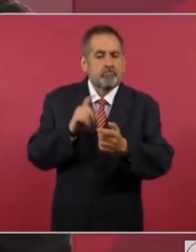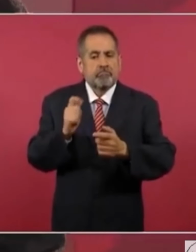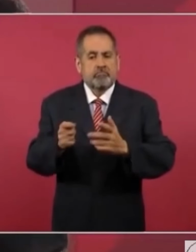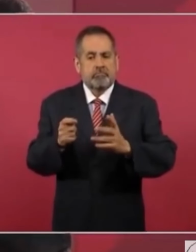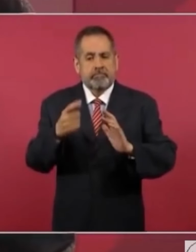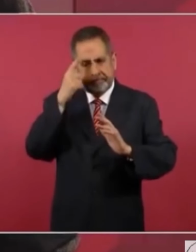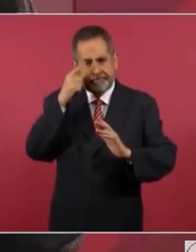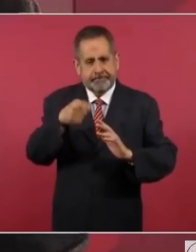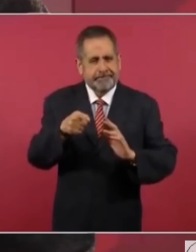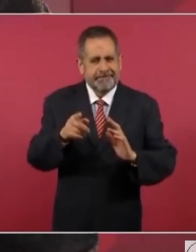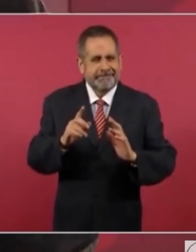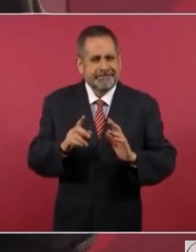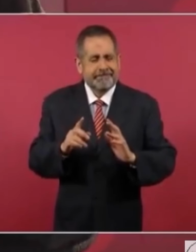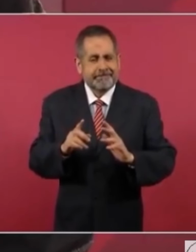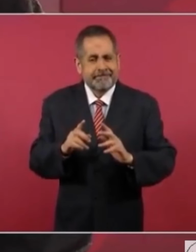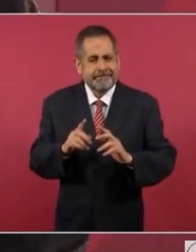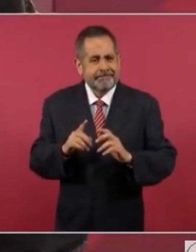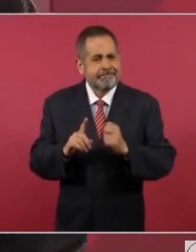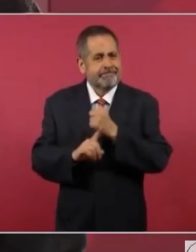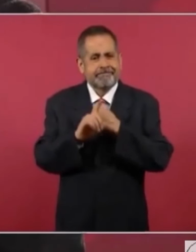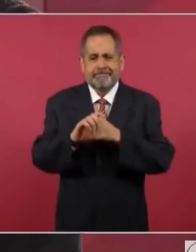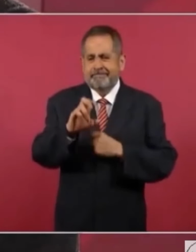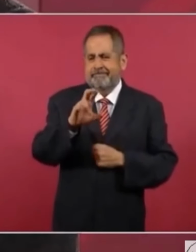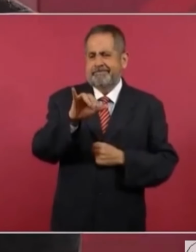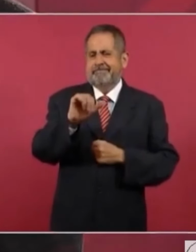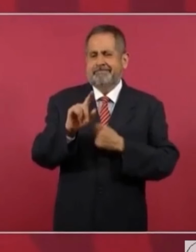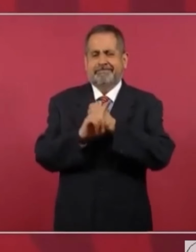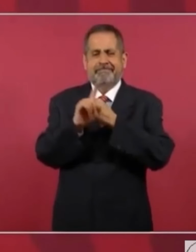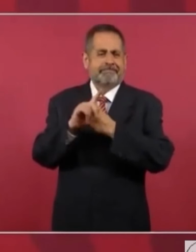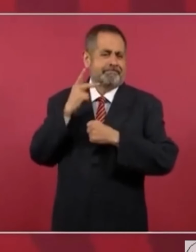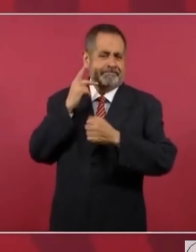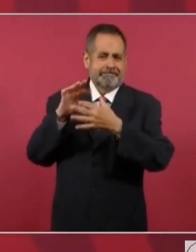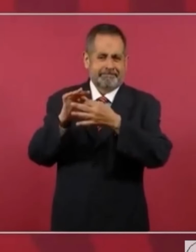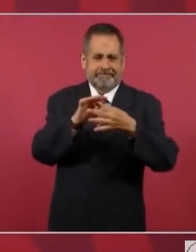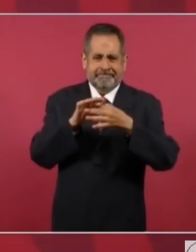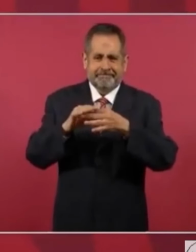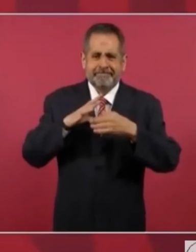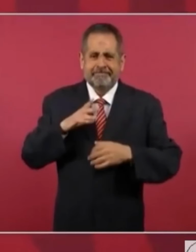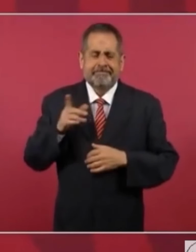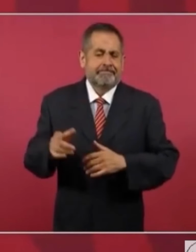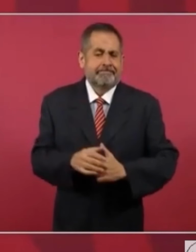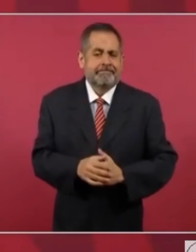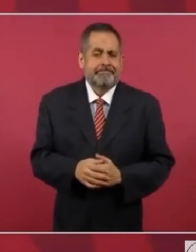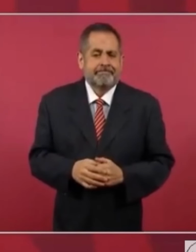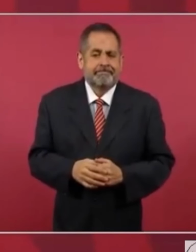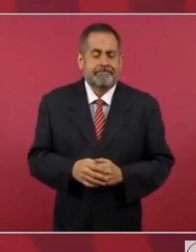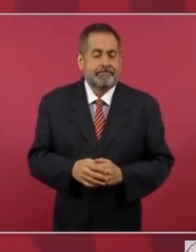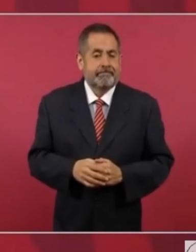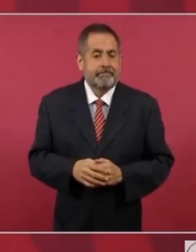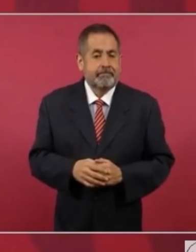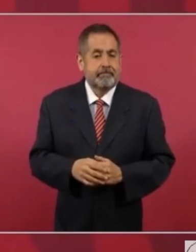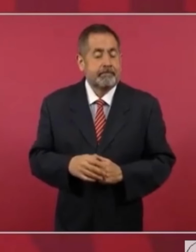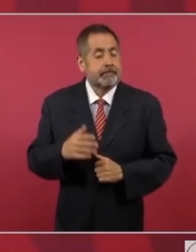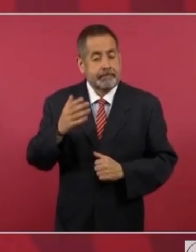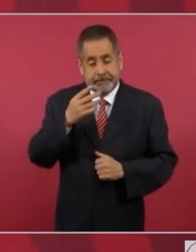a esa tremenda crisis política que, como ya lo dije,